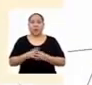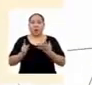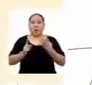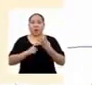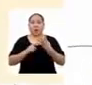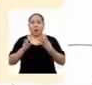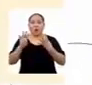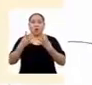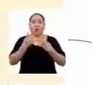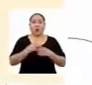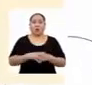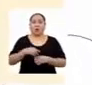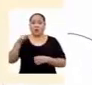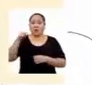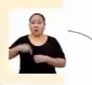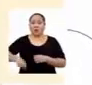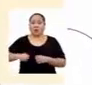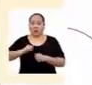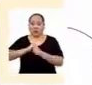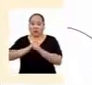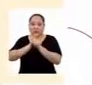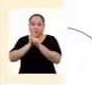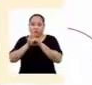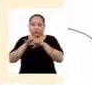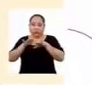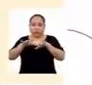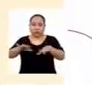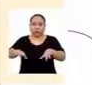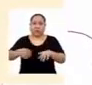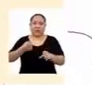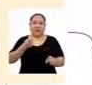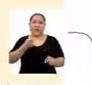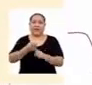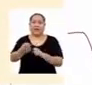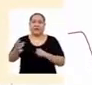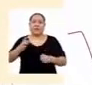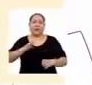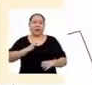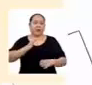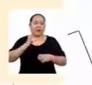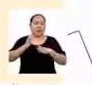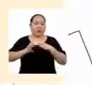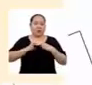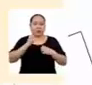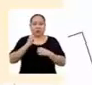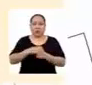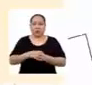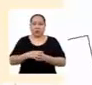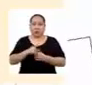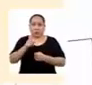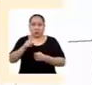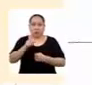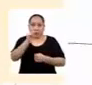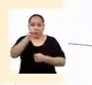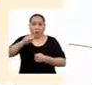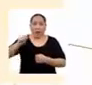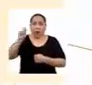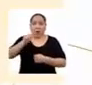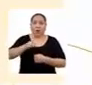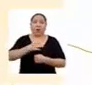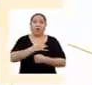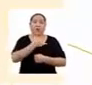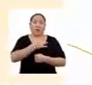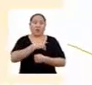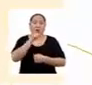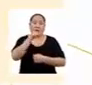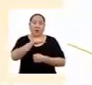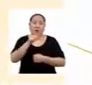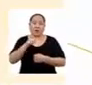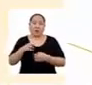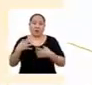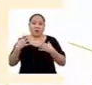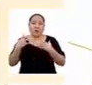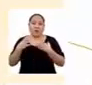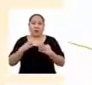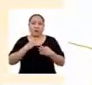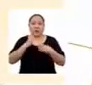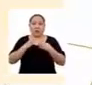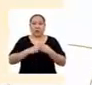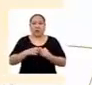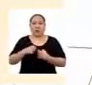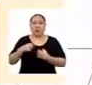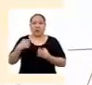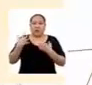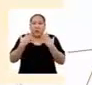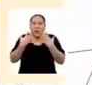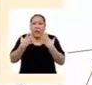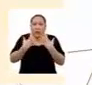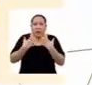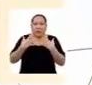Cuatro. La pandemia afecta nuestras emociones. Marca cuando experimentas estas emociones: miedo,